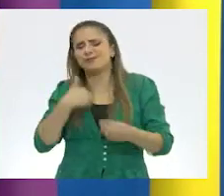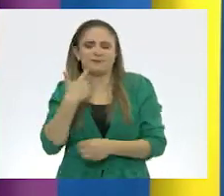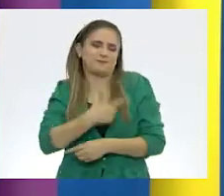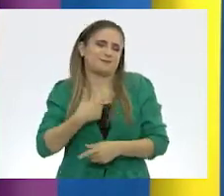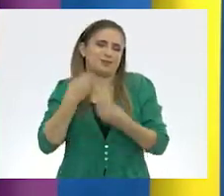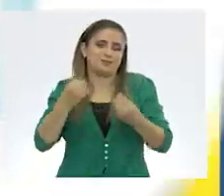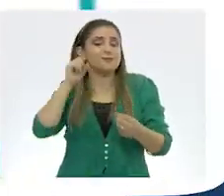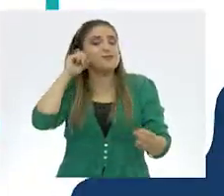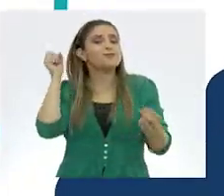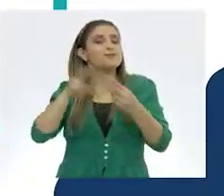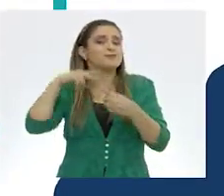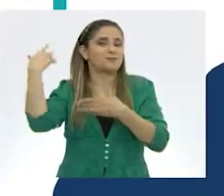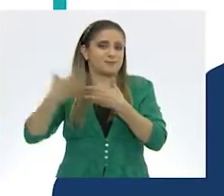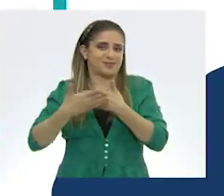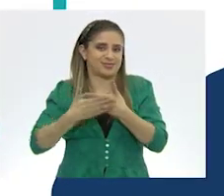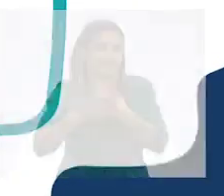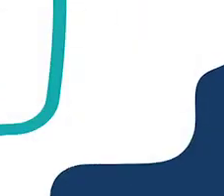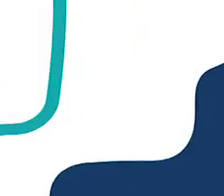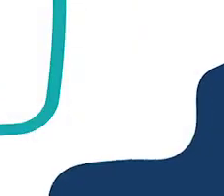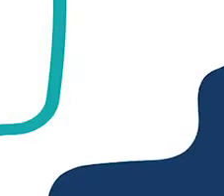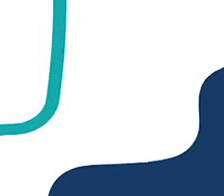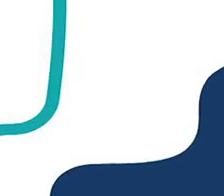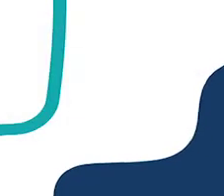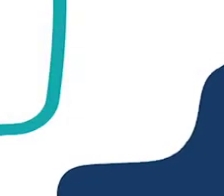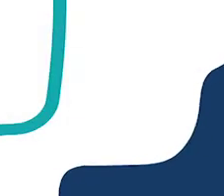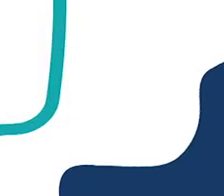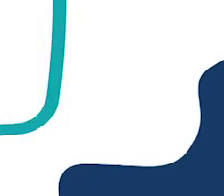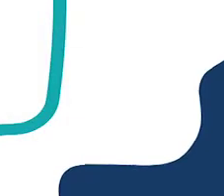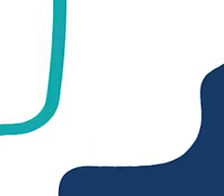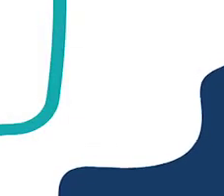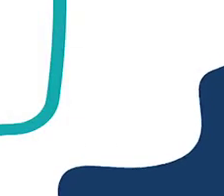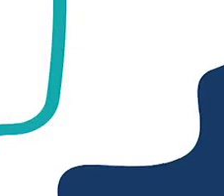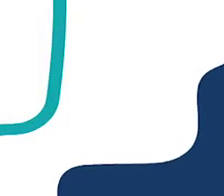próxima. Vamos a la siguiente materia.